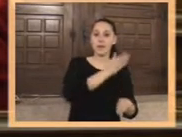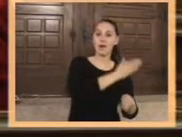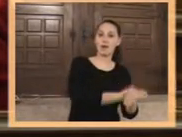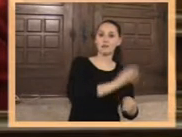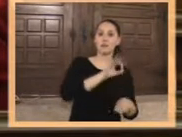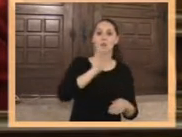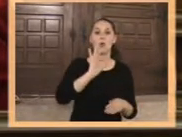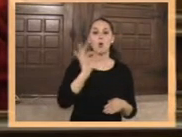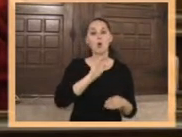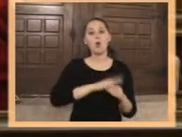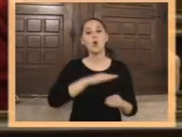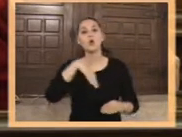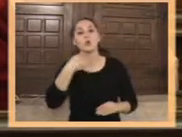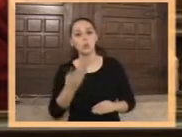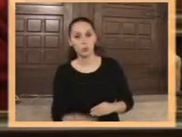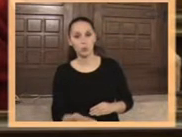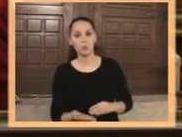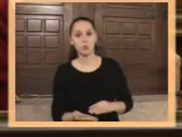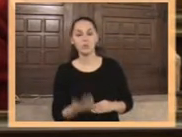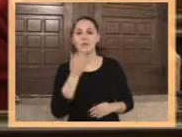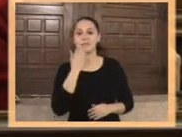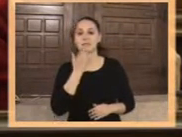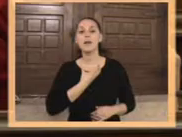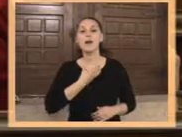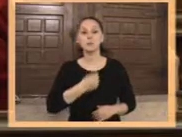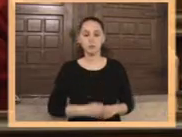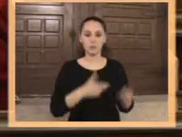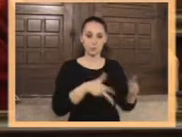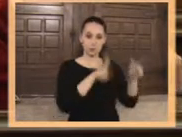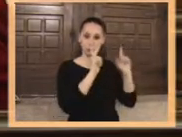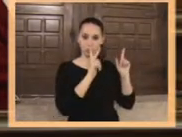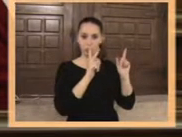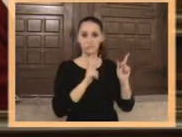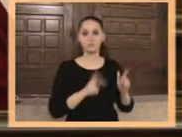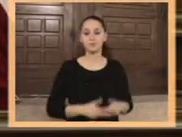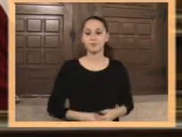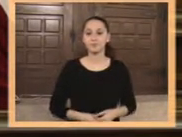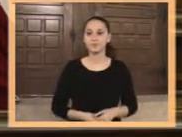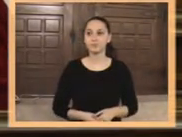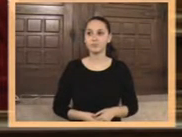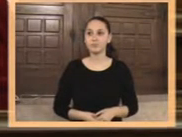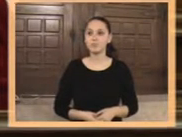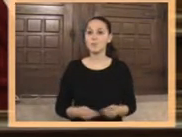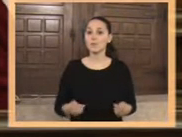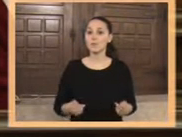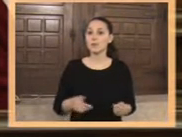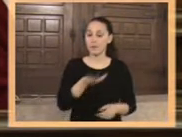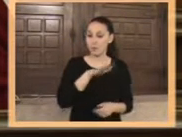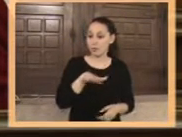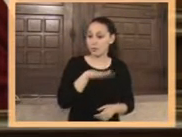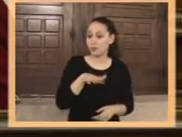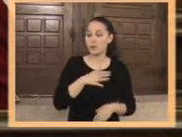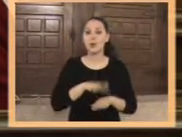posterior, previa autorización expresa del ayuntamiento. Y en este caso, la zona habilitada para el